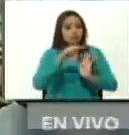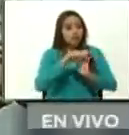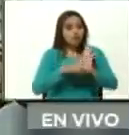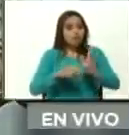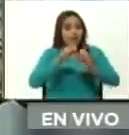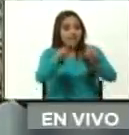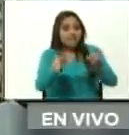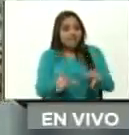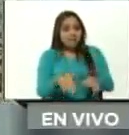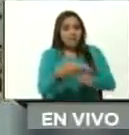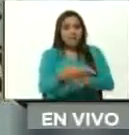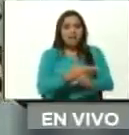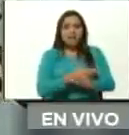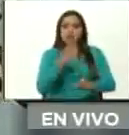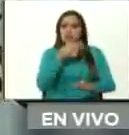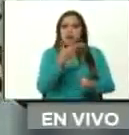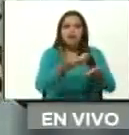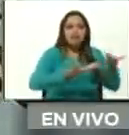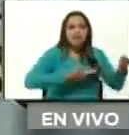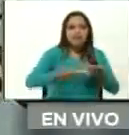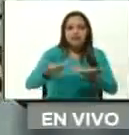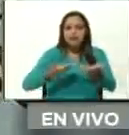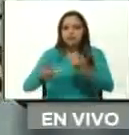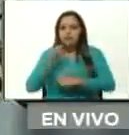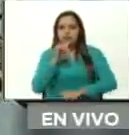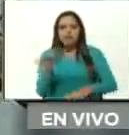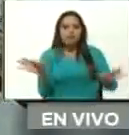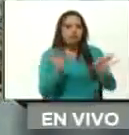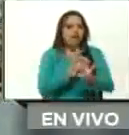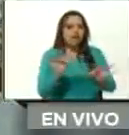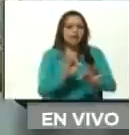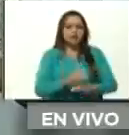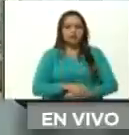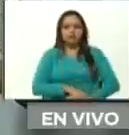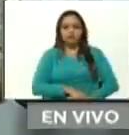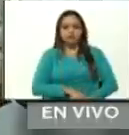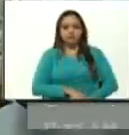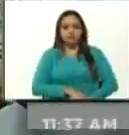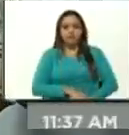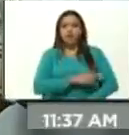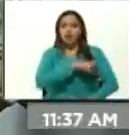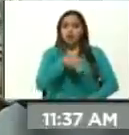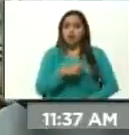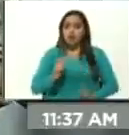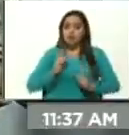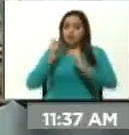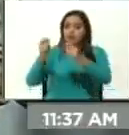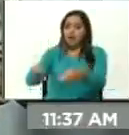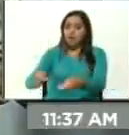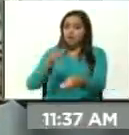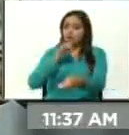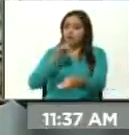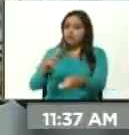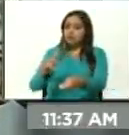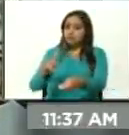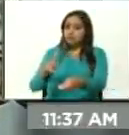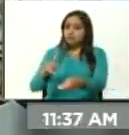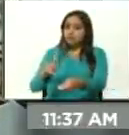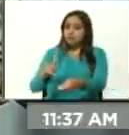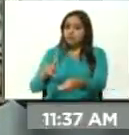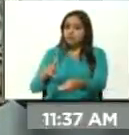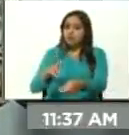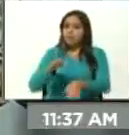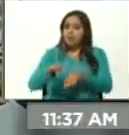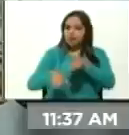examen preliminar, intercambio de información. Es decir, nosotros entregábamos los documentos paso